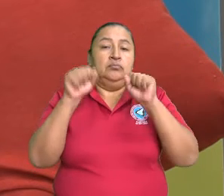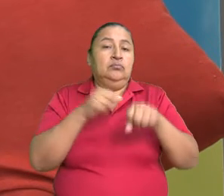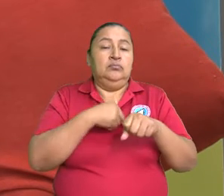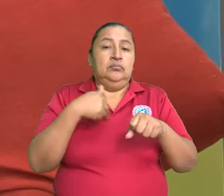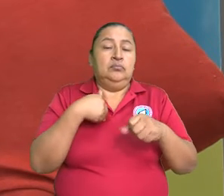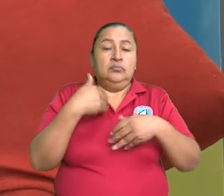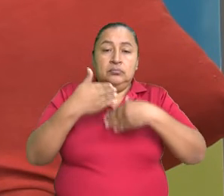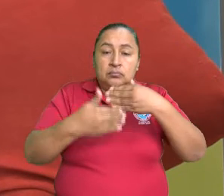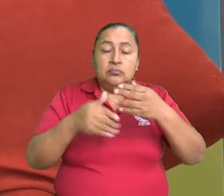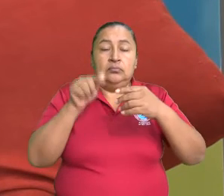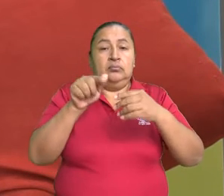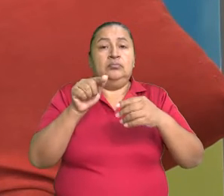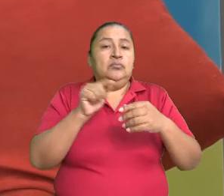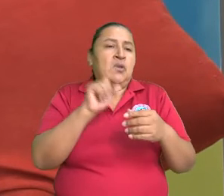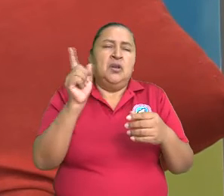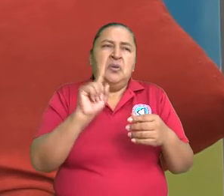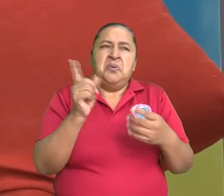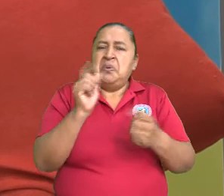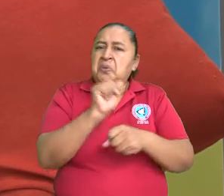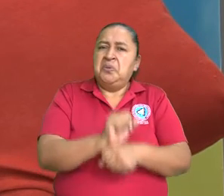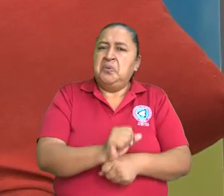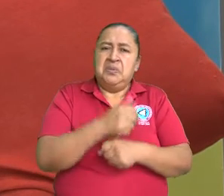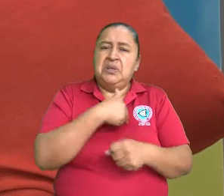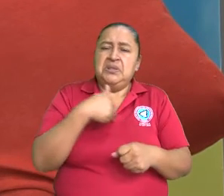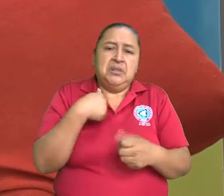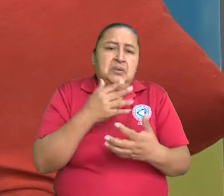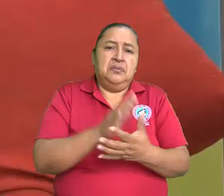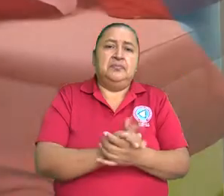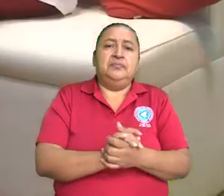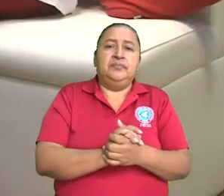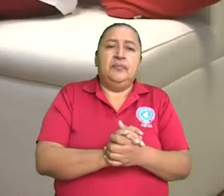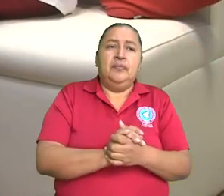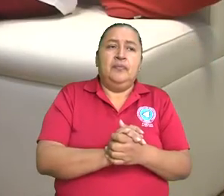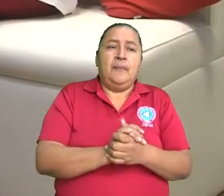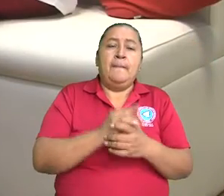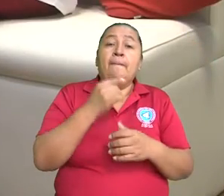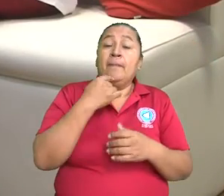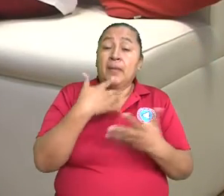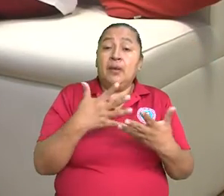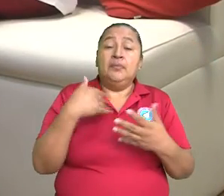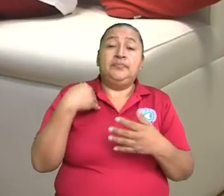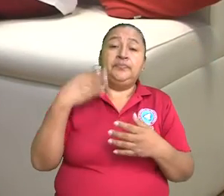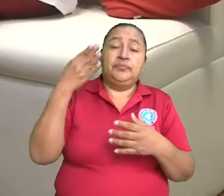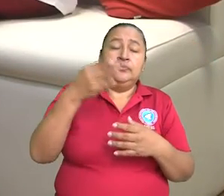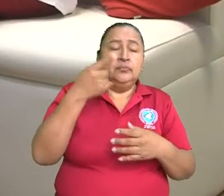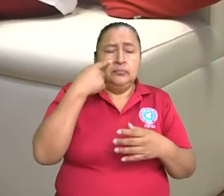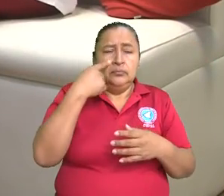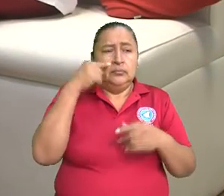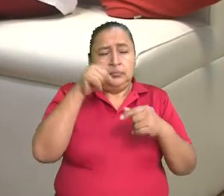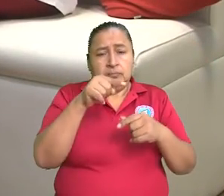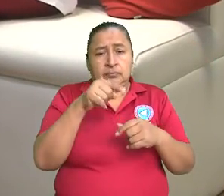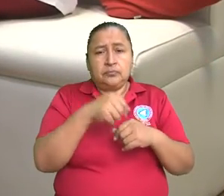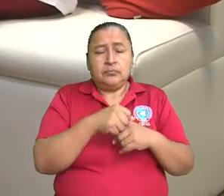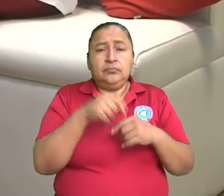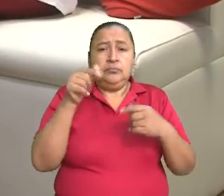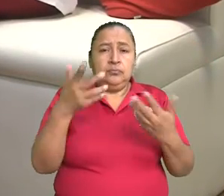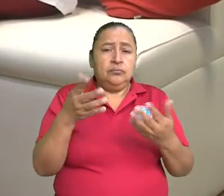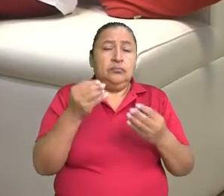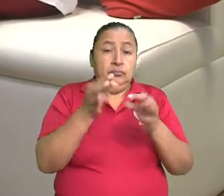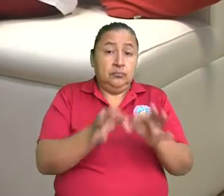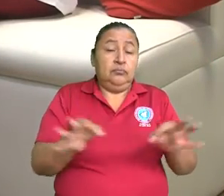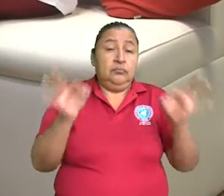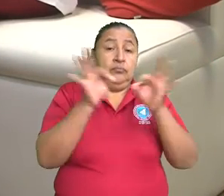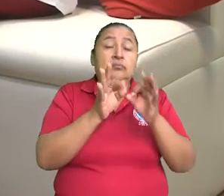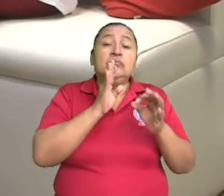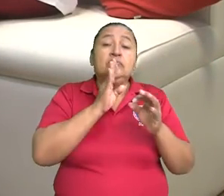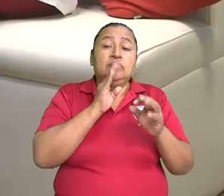realiza que no son muy comunes realizarlo en realidad. Por eso... Cuando nos fuimos a la imagen, yo le decía, es muy importante